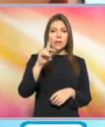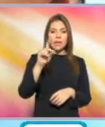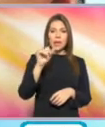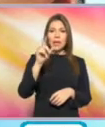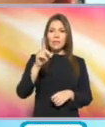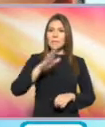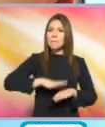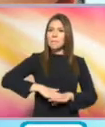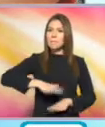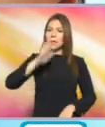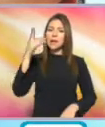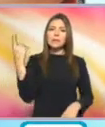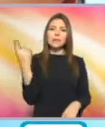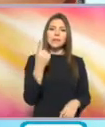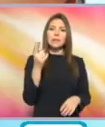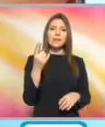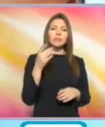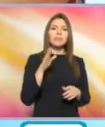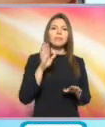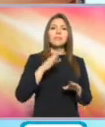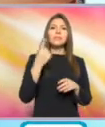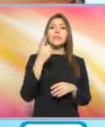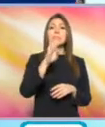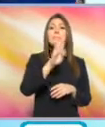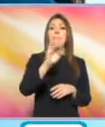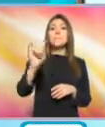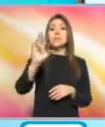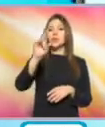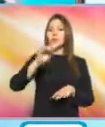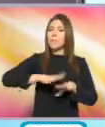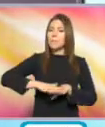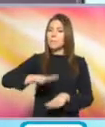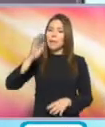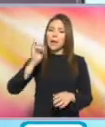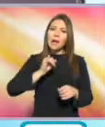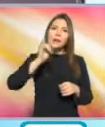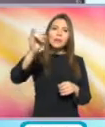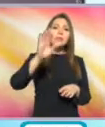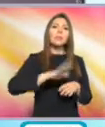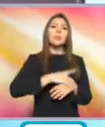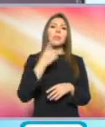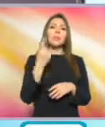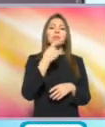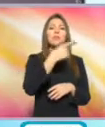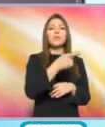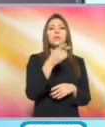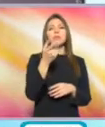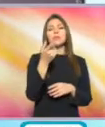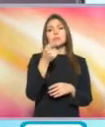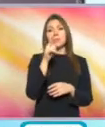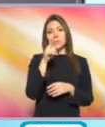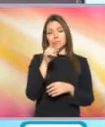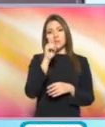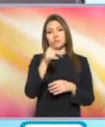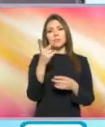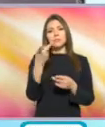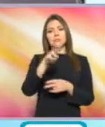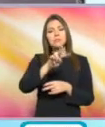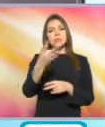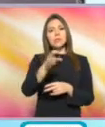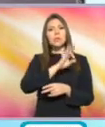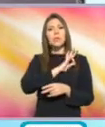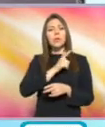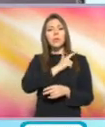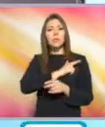bisexualidad. La bisexualidad pues es un término binario en el que nos habla hombre o mujer y me gustan hombres o mujeres. Claro. Irene,